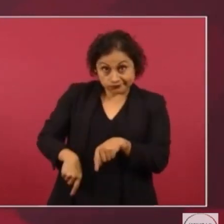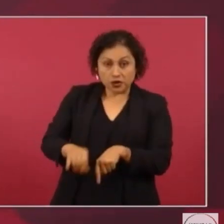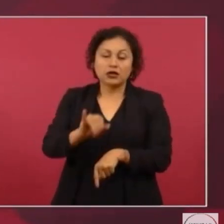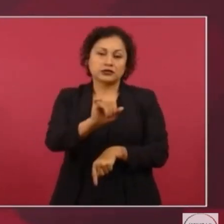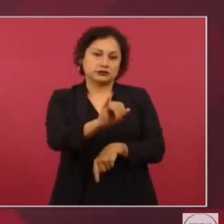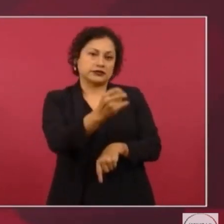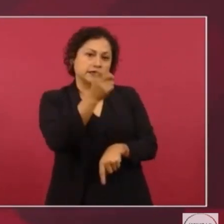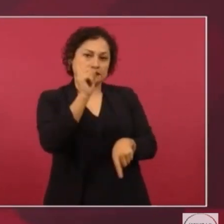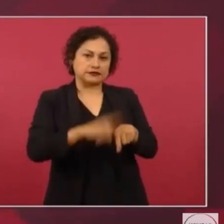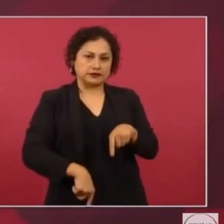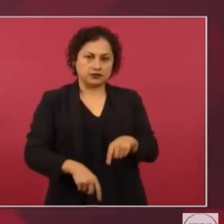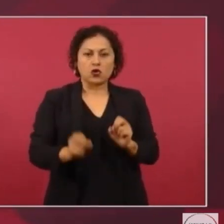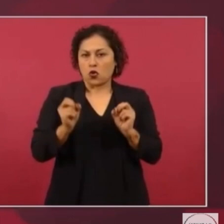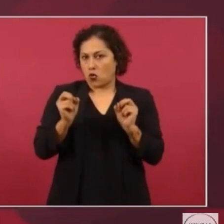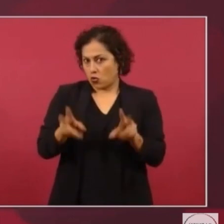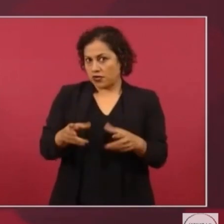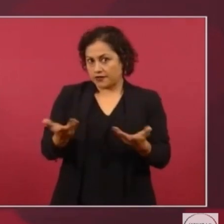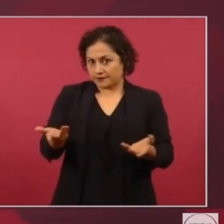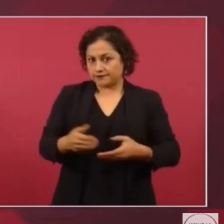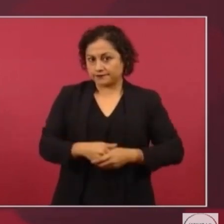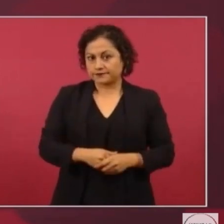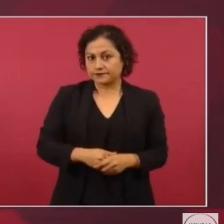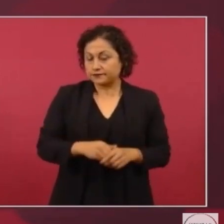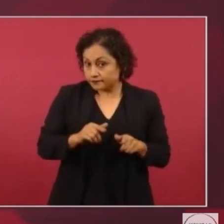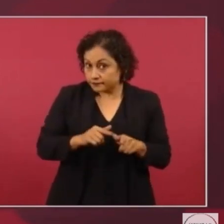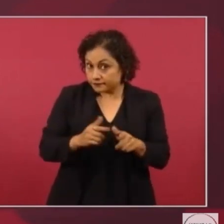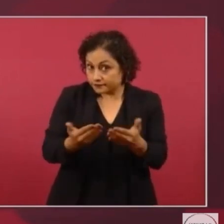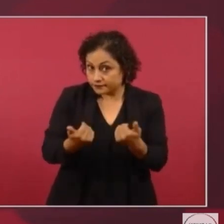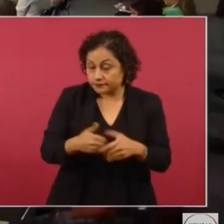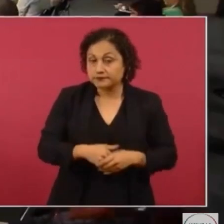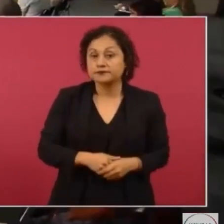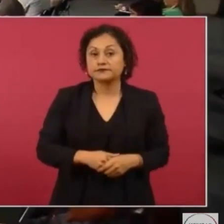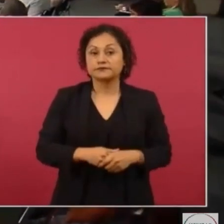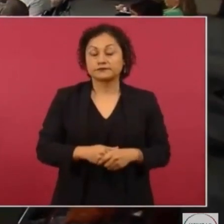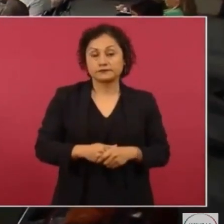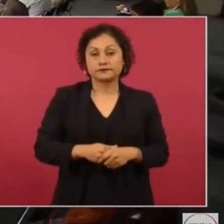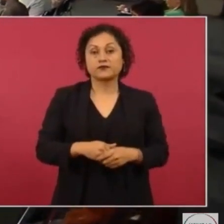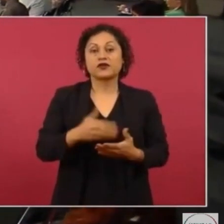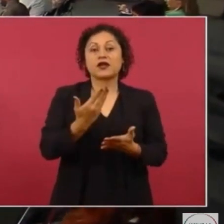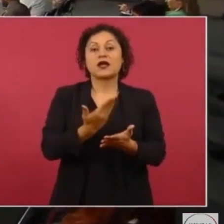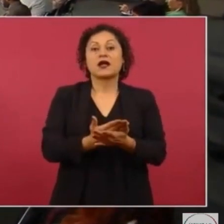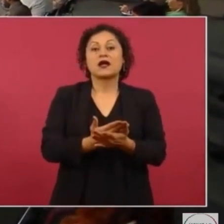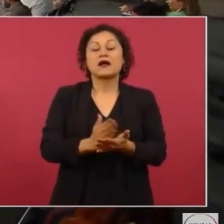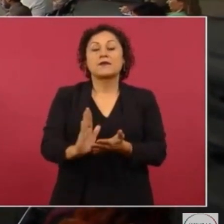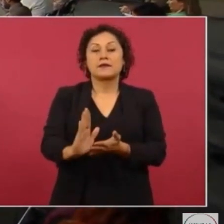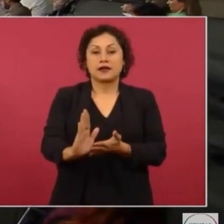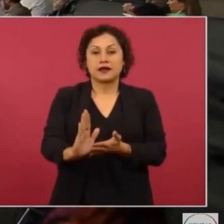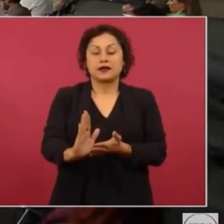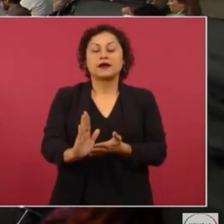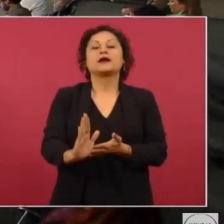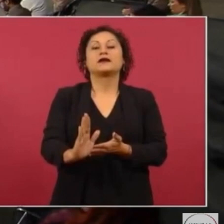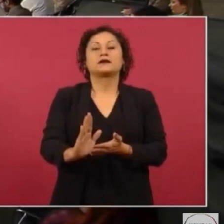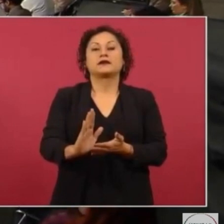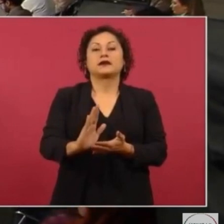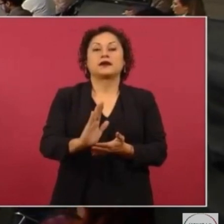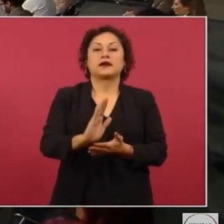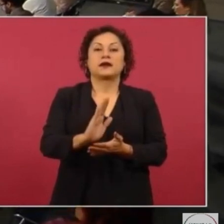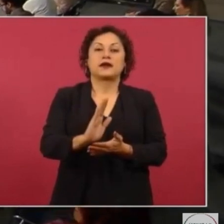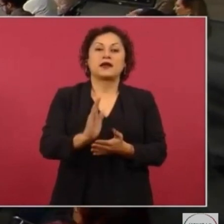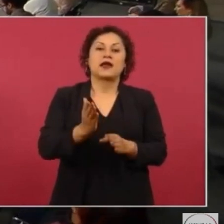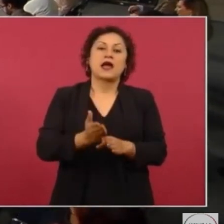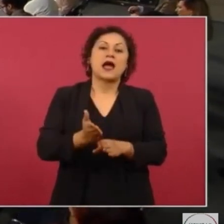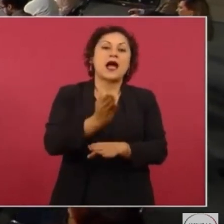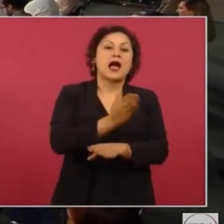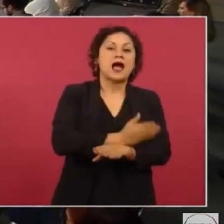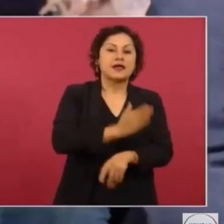eliminó. Sí. Adelante. Ajá. Ahí además se prohíbe ahora, ya no se va a